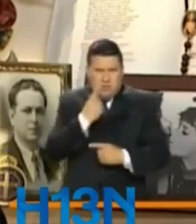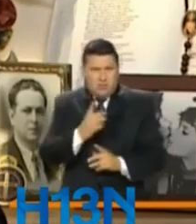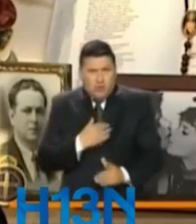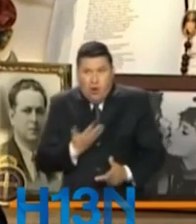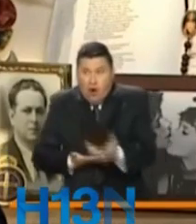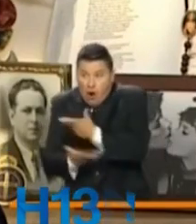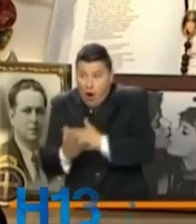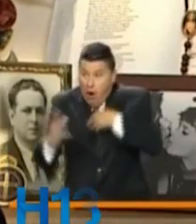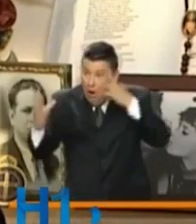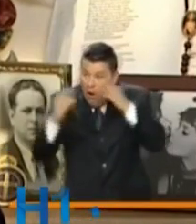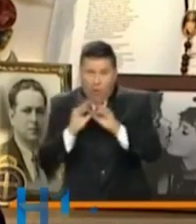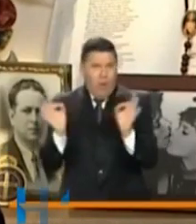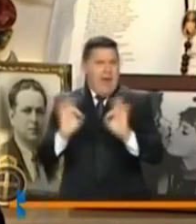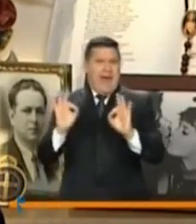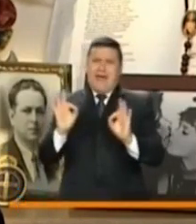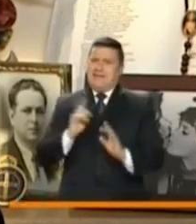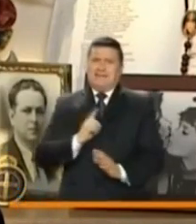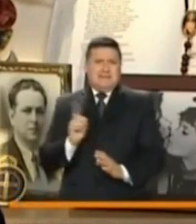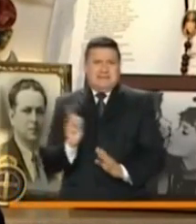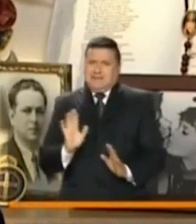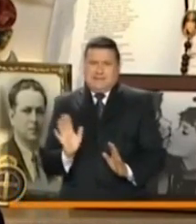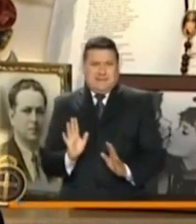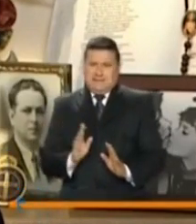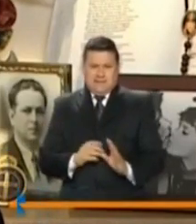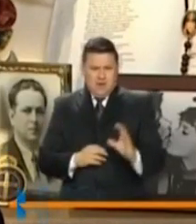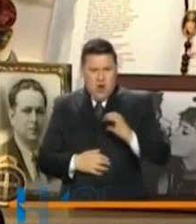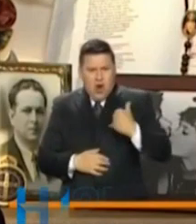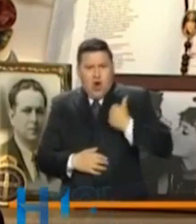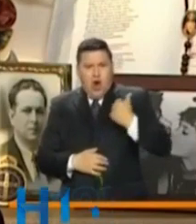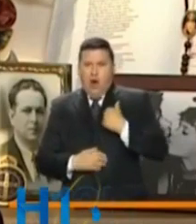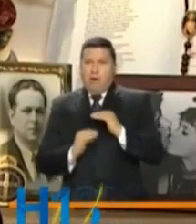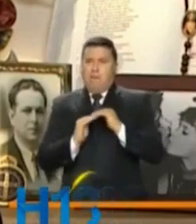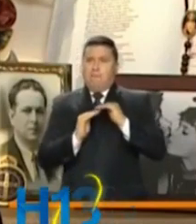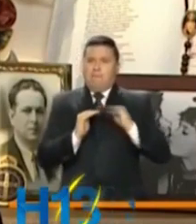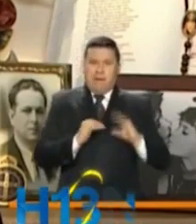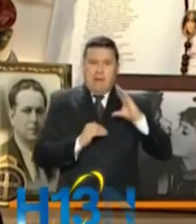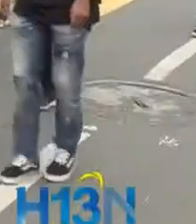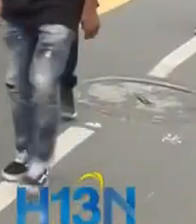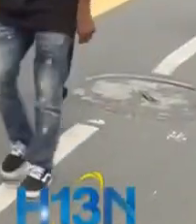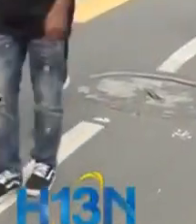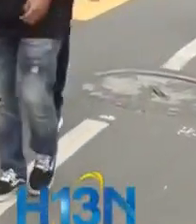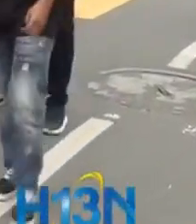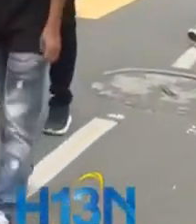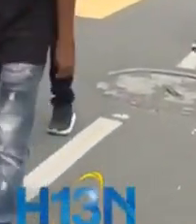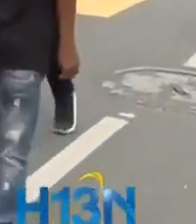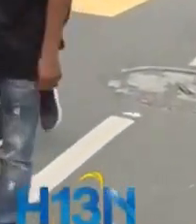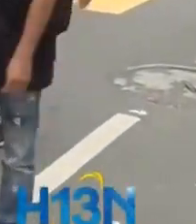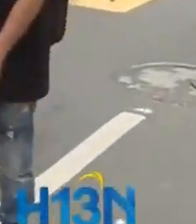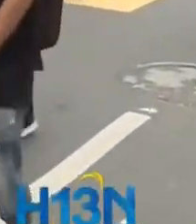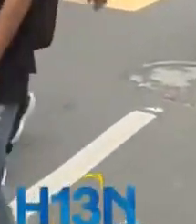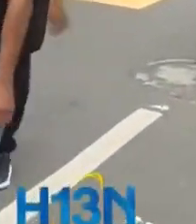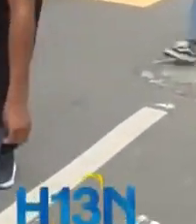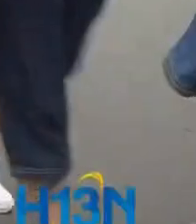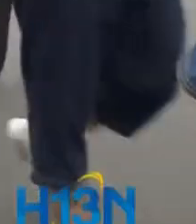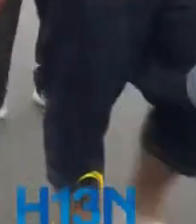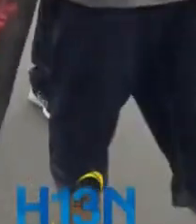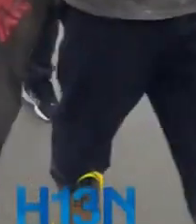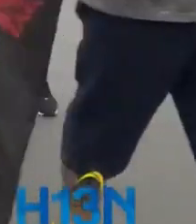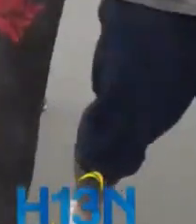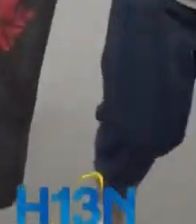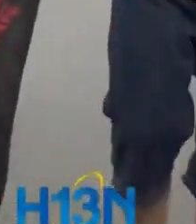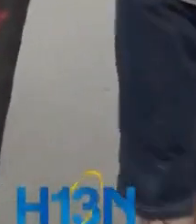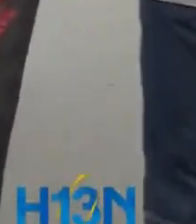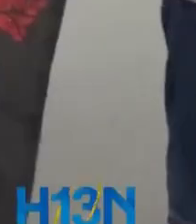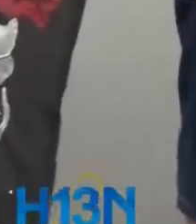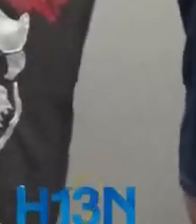comparto y porque no creo que se deba pauperizar el ingreso de los jóvenes en nuestro país. También negó que se le vaya a quitar recursos